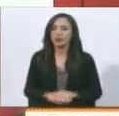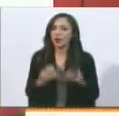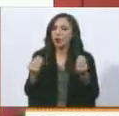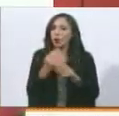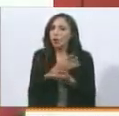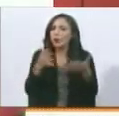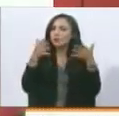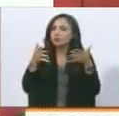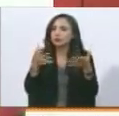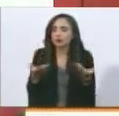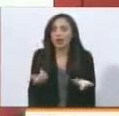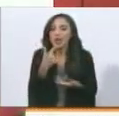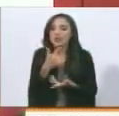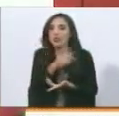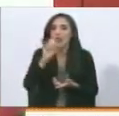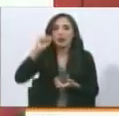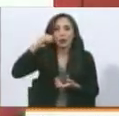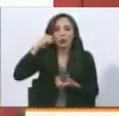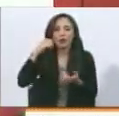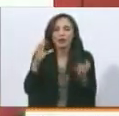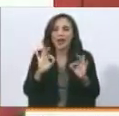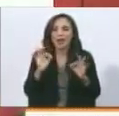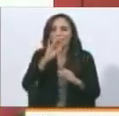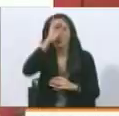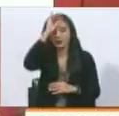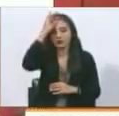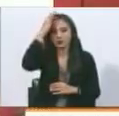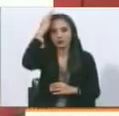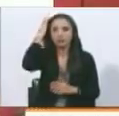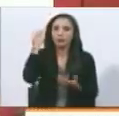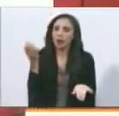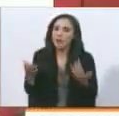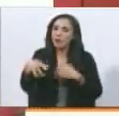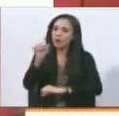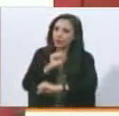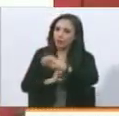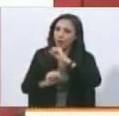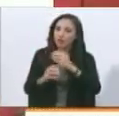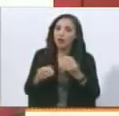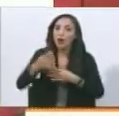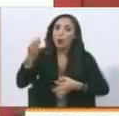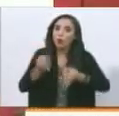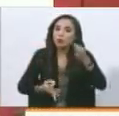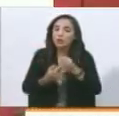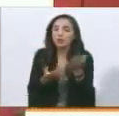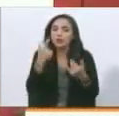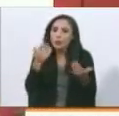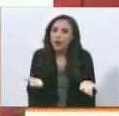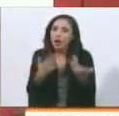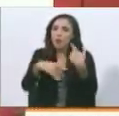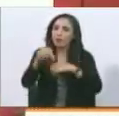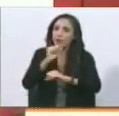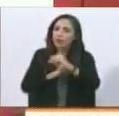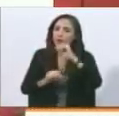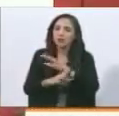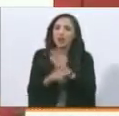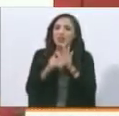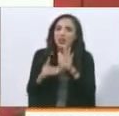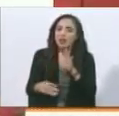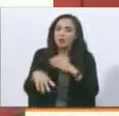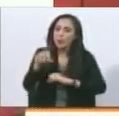eso? Defiéndanse, tiene derecho a la defensa. El sistema judicial venezolano le está dando el derecho a la